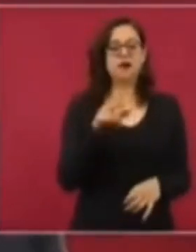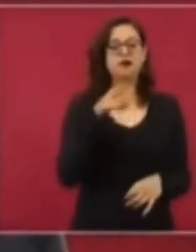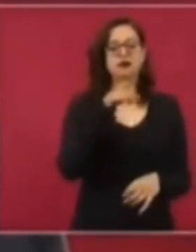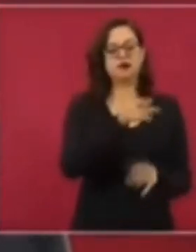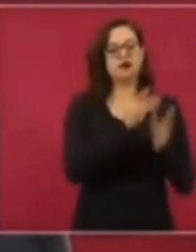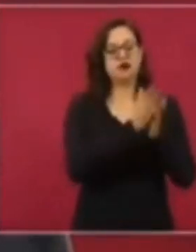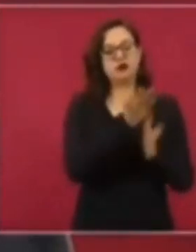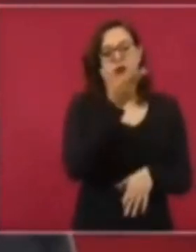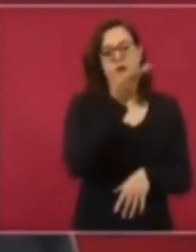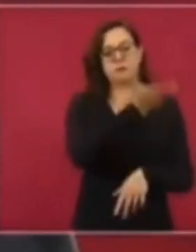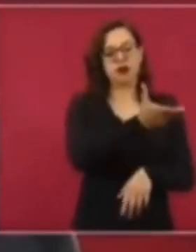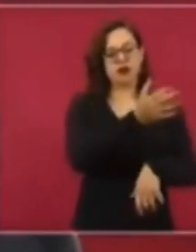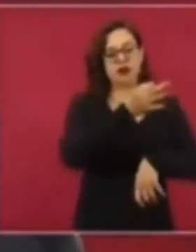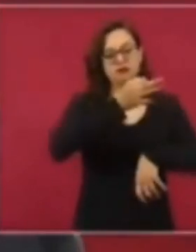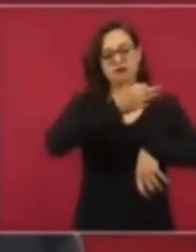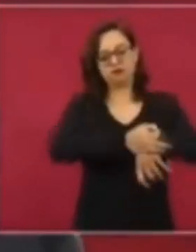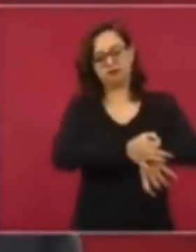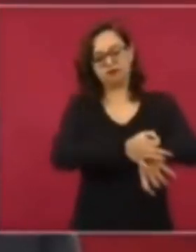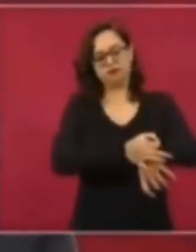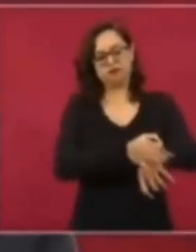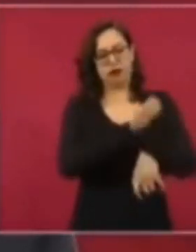Salía hasta en las revistas